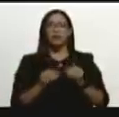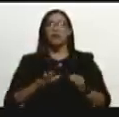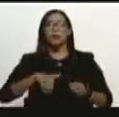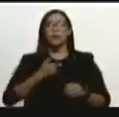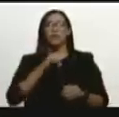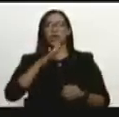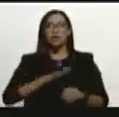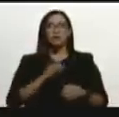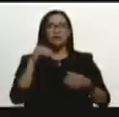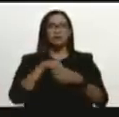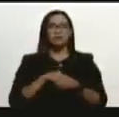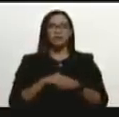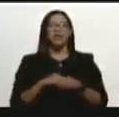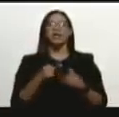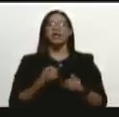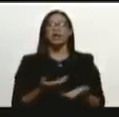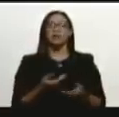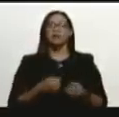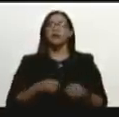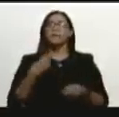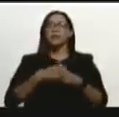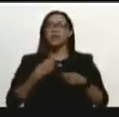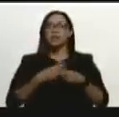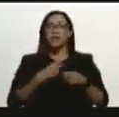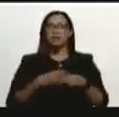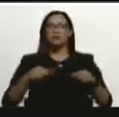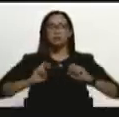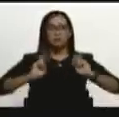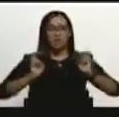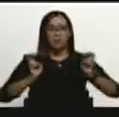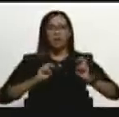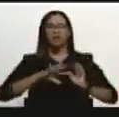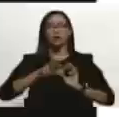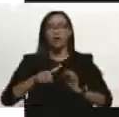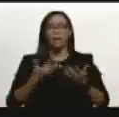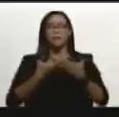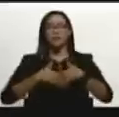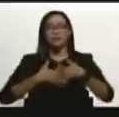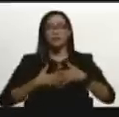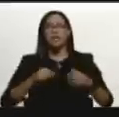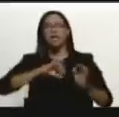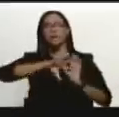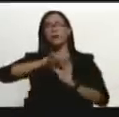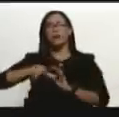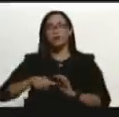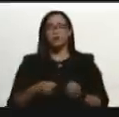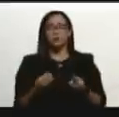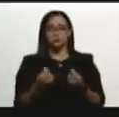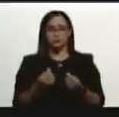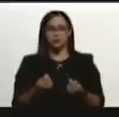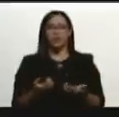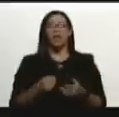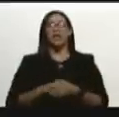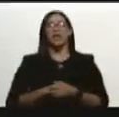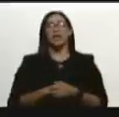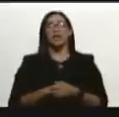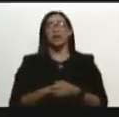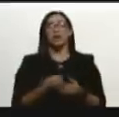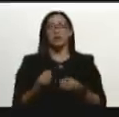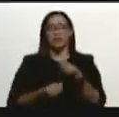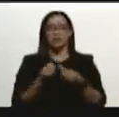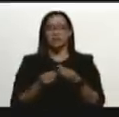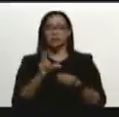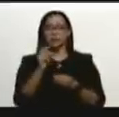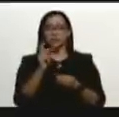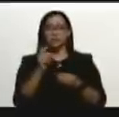estar incursos en graves hechos de corrupción administrativa y malversación de fondos en, reza la segunda